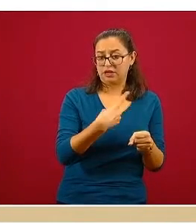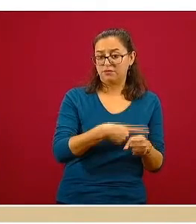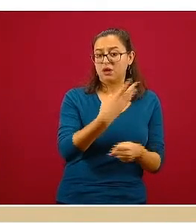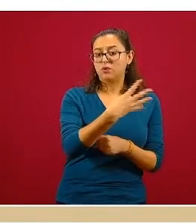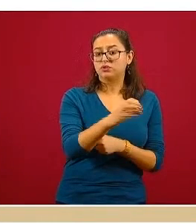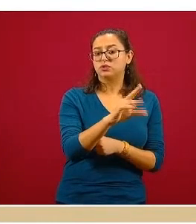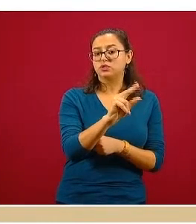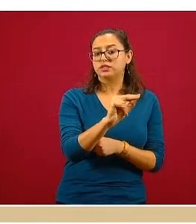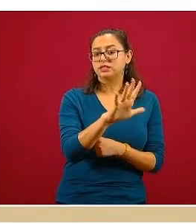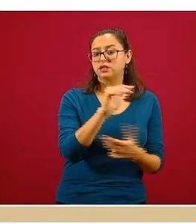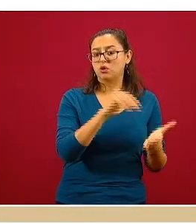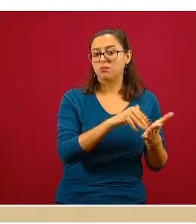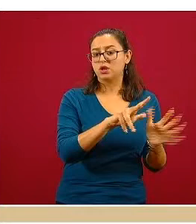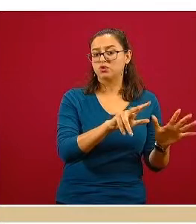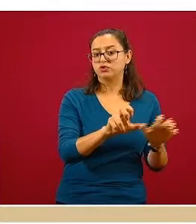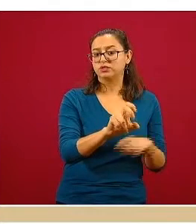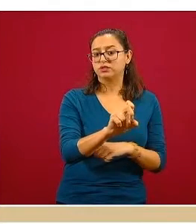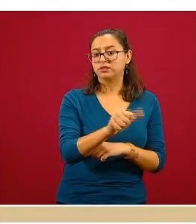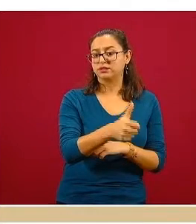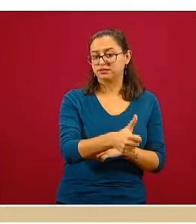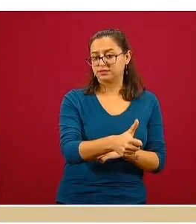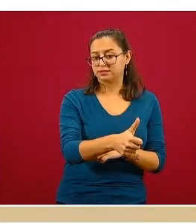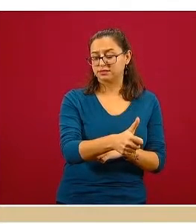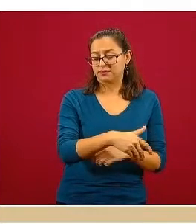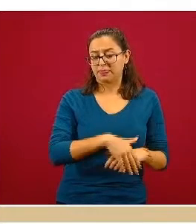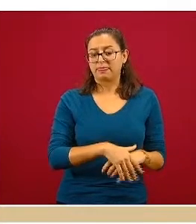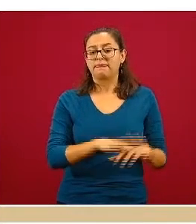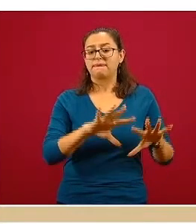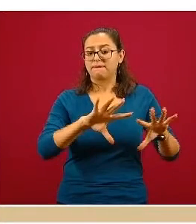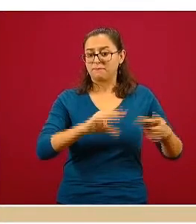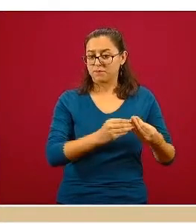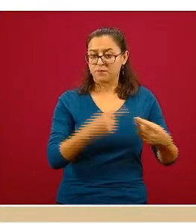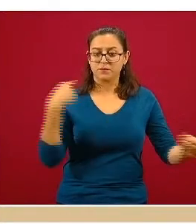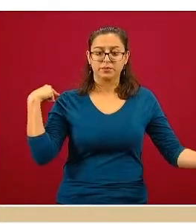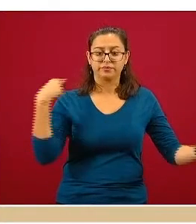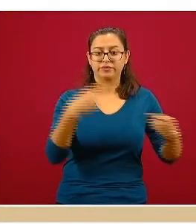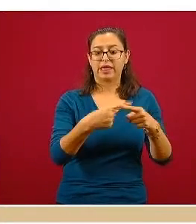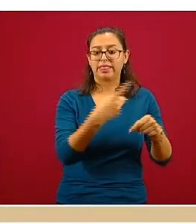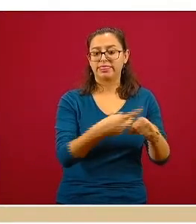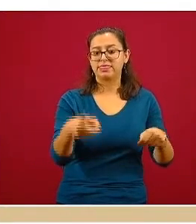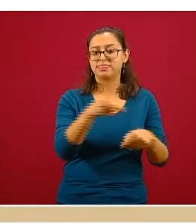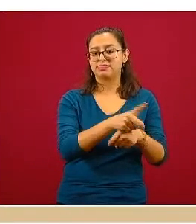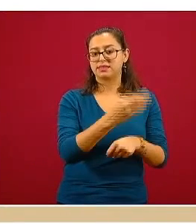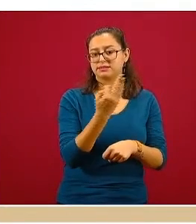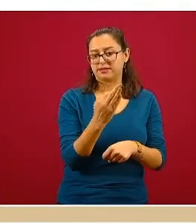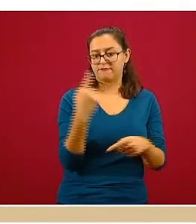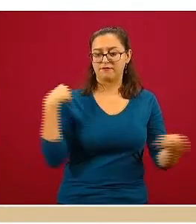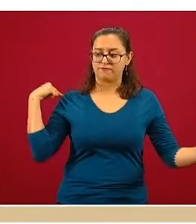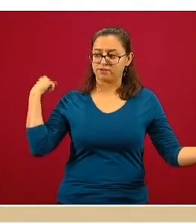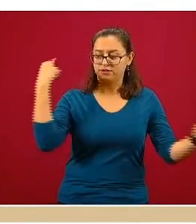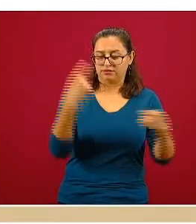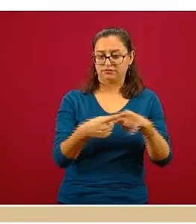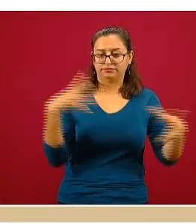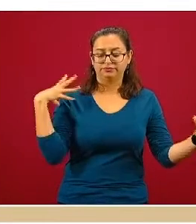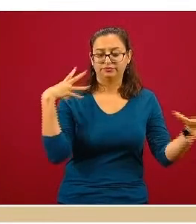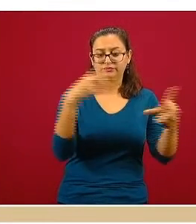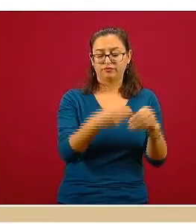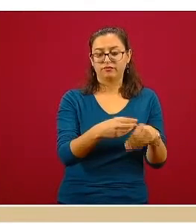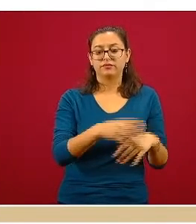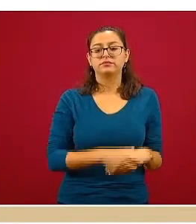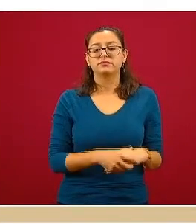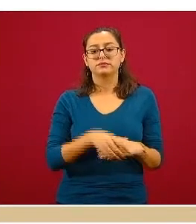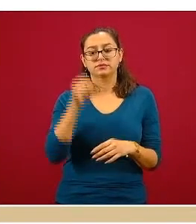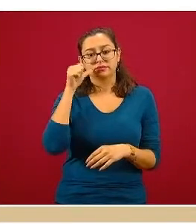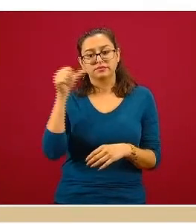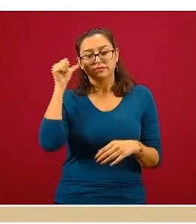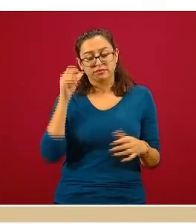485.836 personas confirmadas, que además es el acumulado de casos que tiene México hasta este momento. Desde el día de